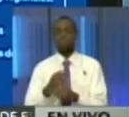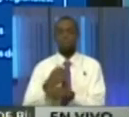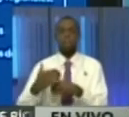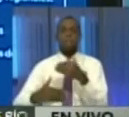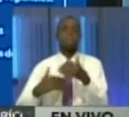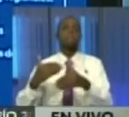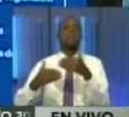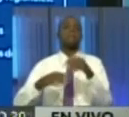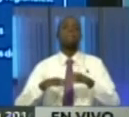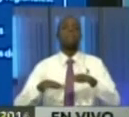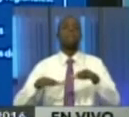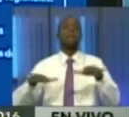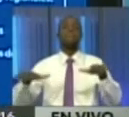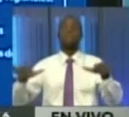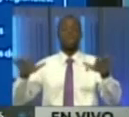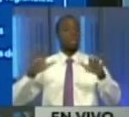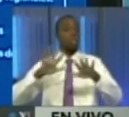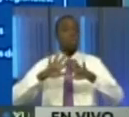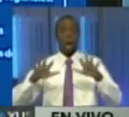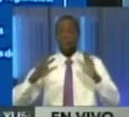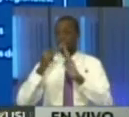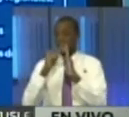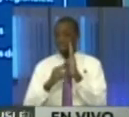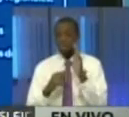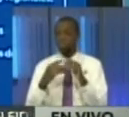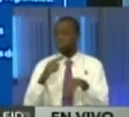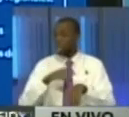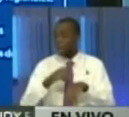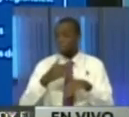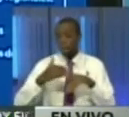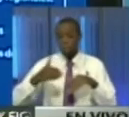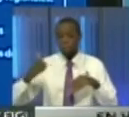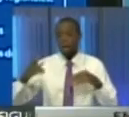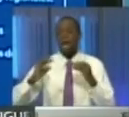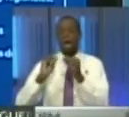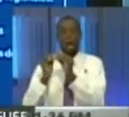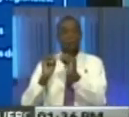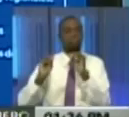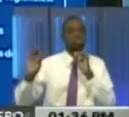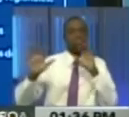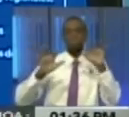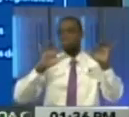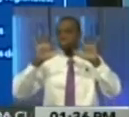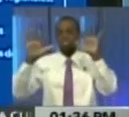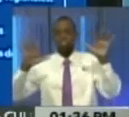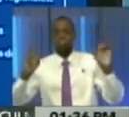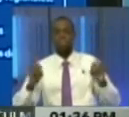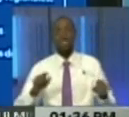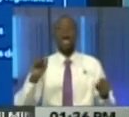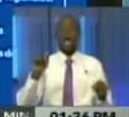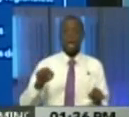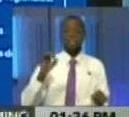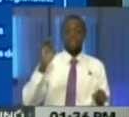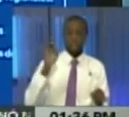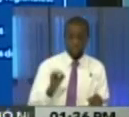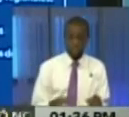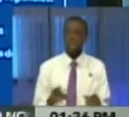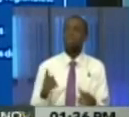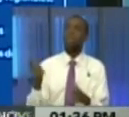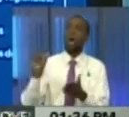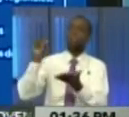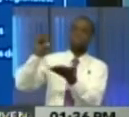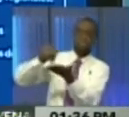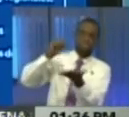llevar a feliz término. Y entonces ahí tenemos también la elaboración, se hace ya el tablamesa